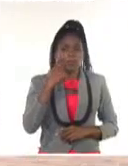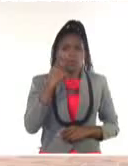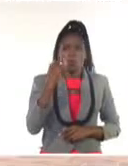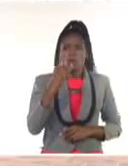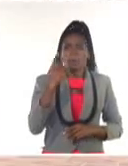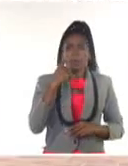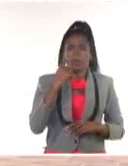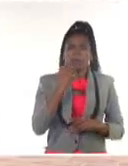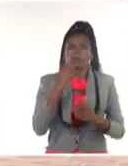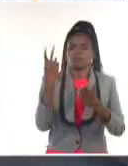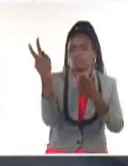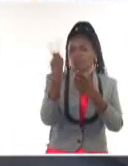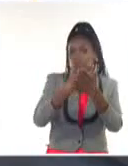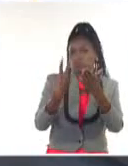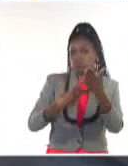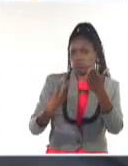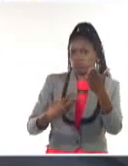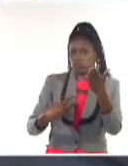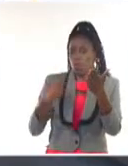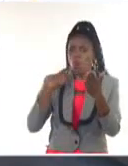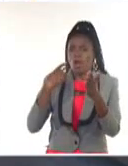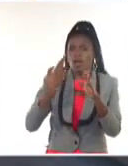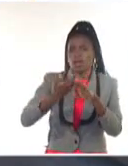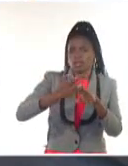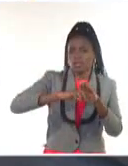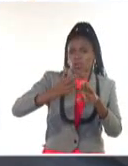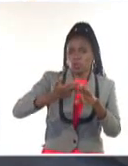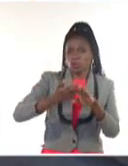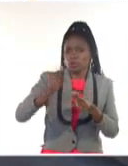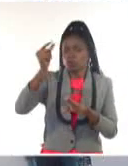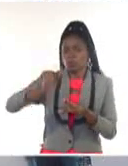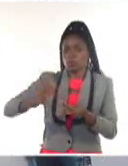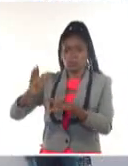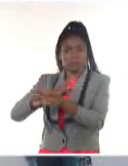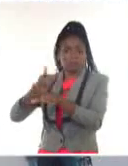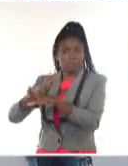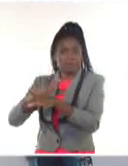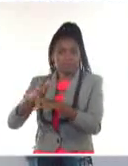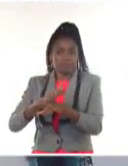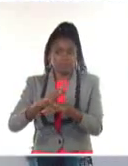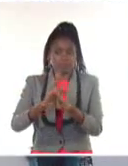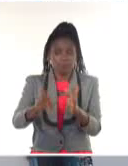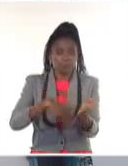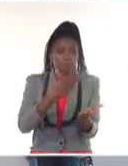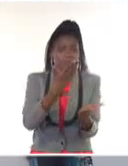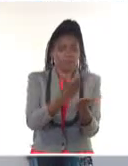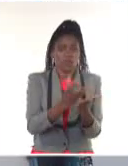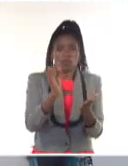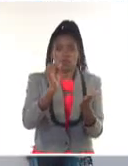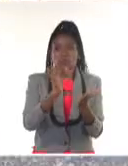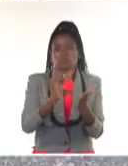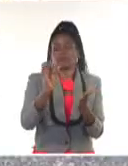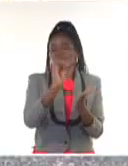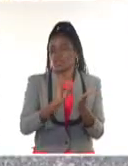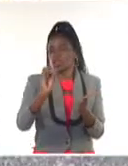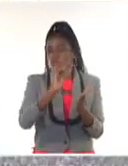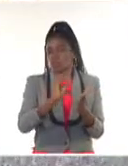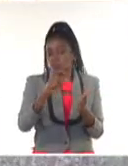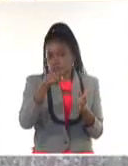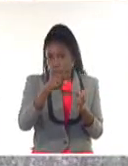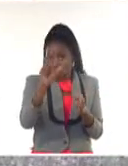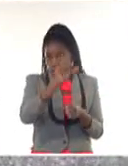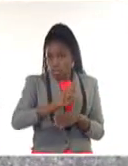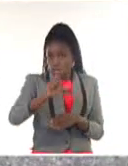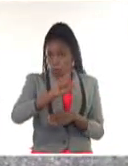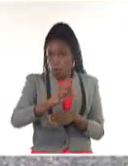plásticas. Igualmente habrá reconocimiento a personalidades e instituciones y propuestas de la Oficina del Historiador, que también